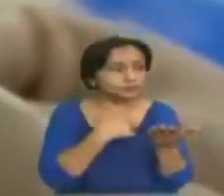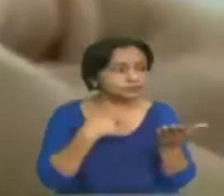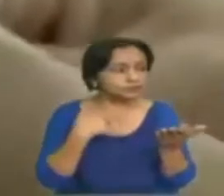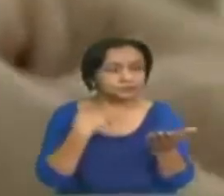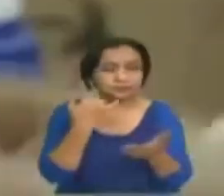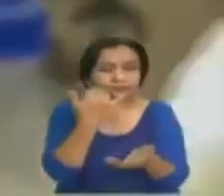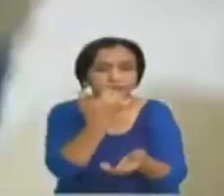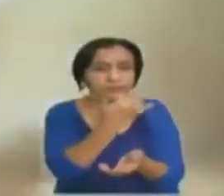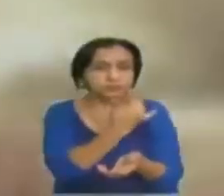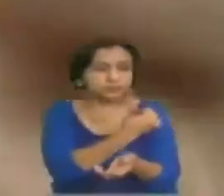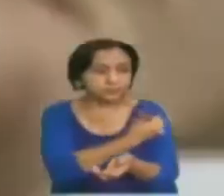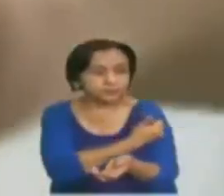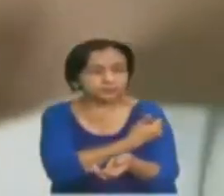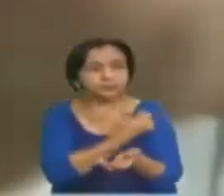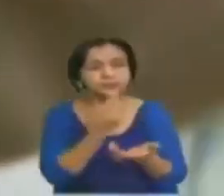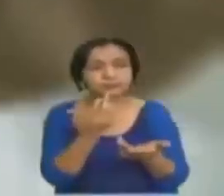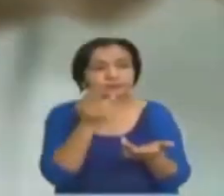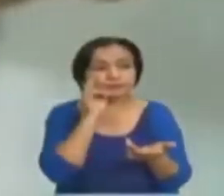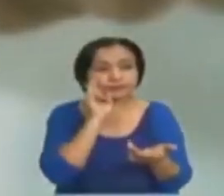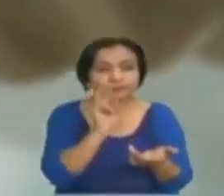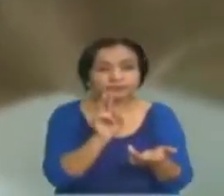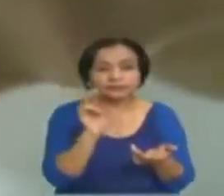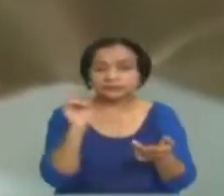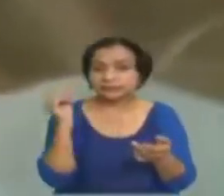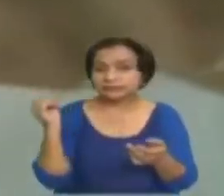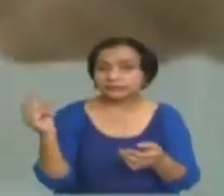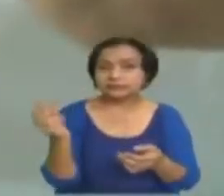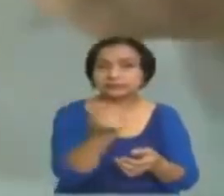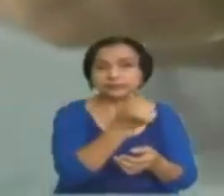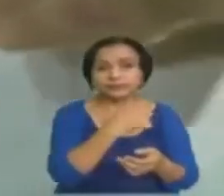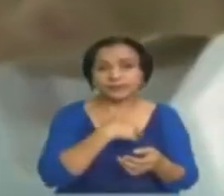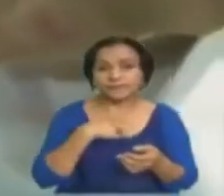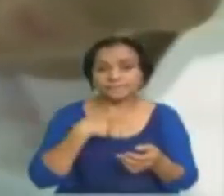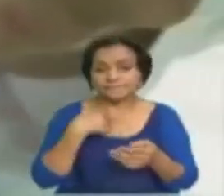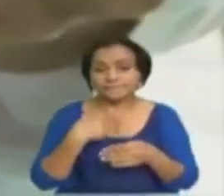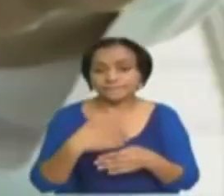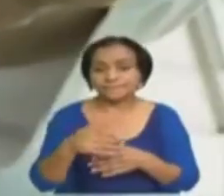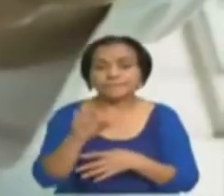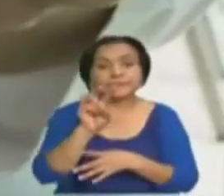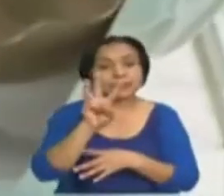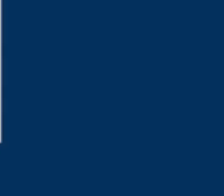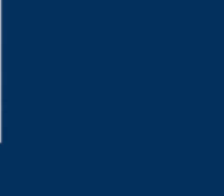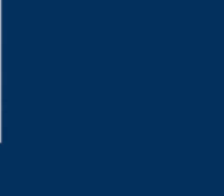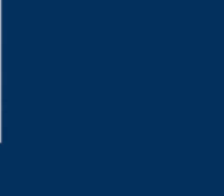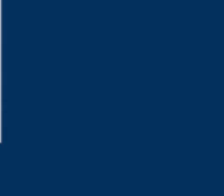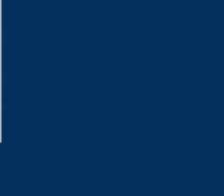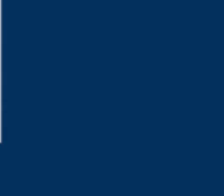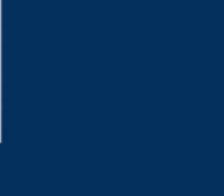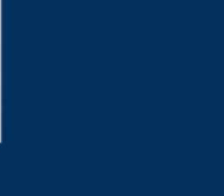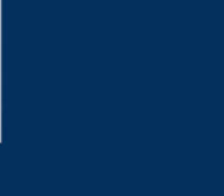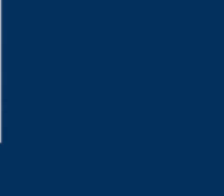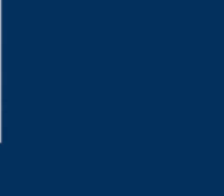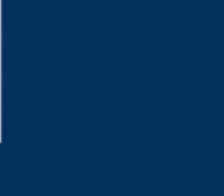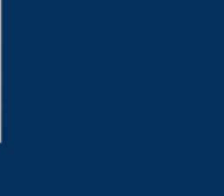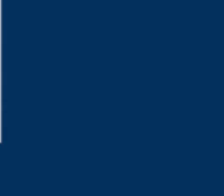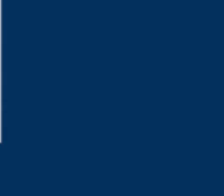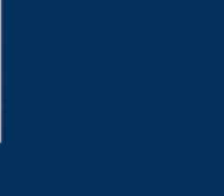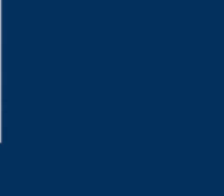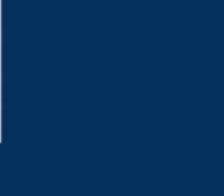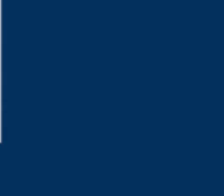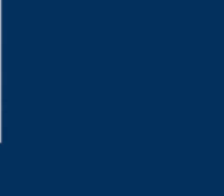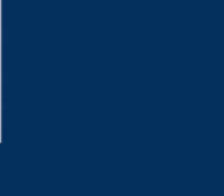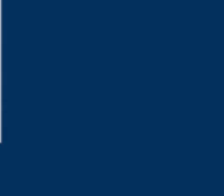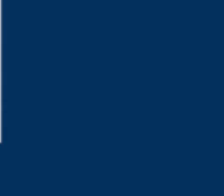la salud y la vida que se estará desarrollando el día de mañana. Hoy nos han anunciado desde la